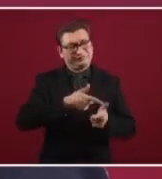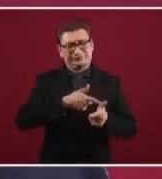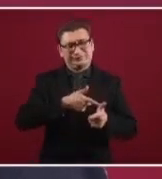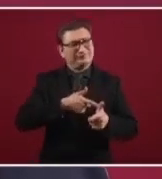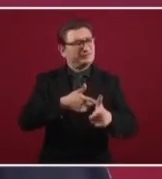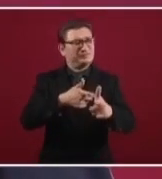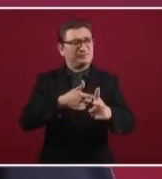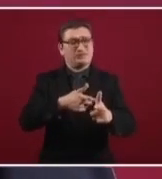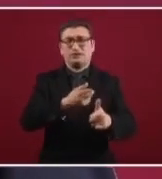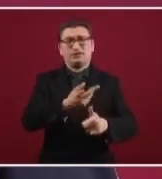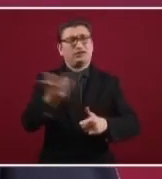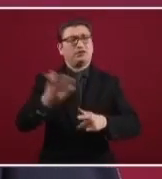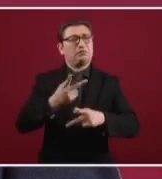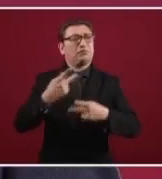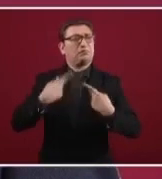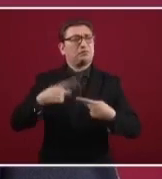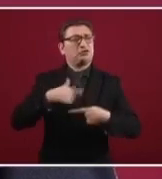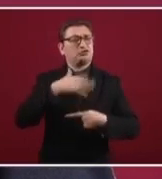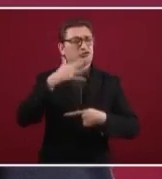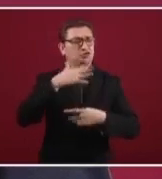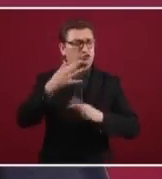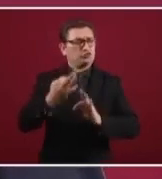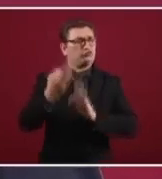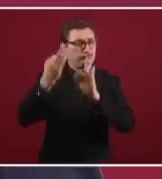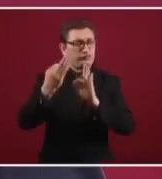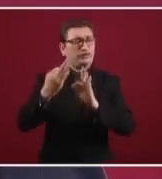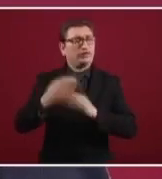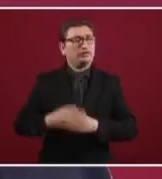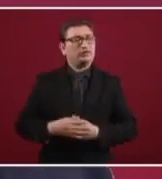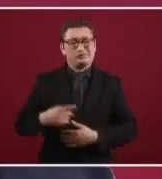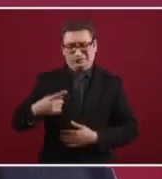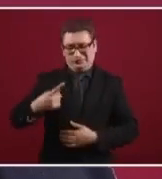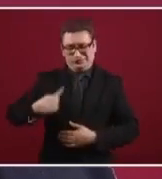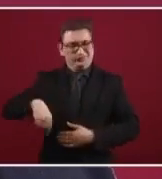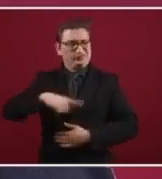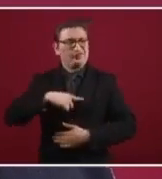enfrentando a los corruptos y nosotros